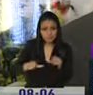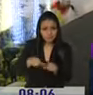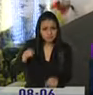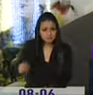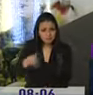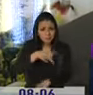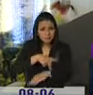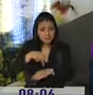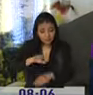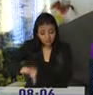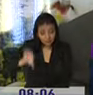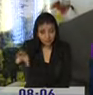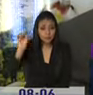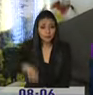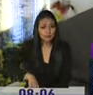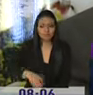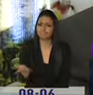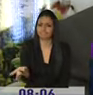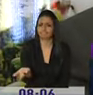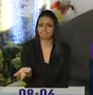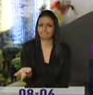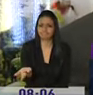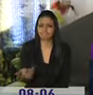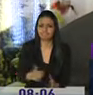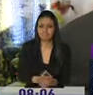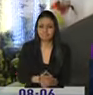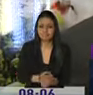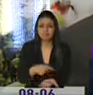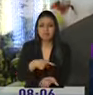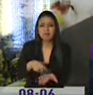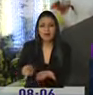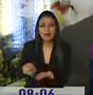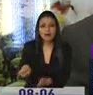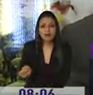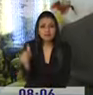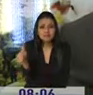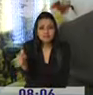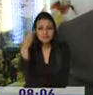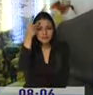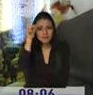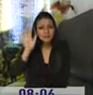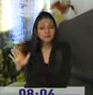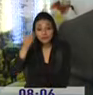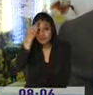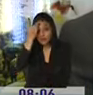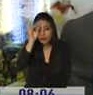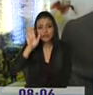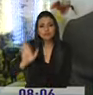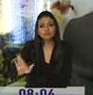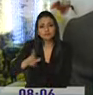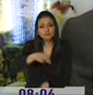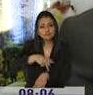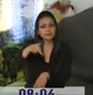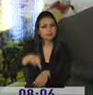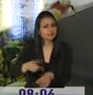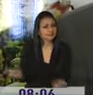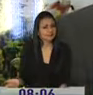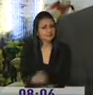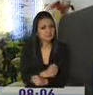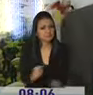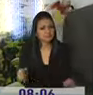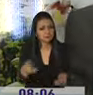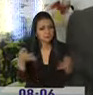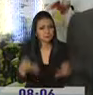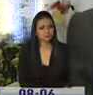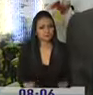vaya a este fideicomiso, pero para pagar compromisos que tiene la prefectura de Pichincha,